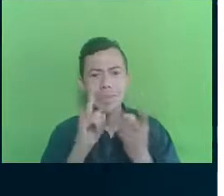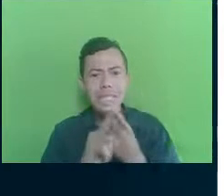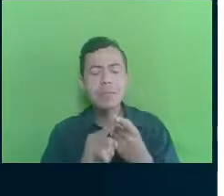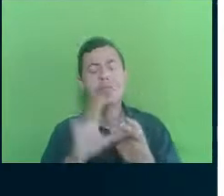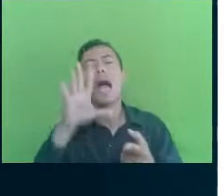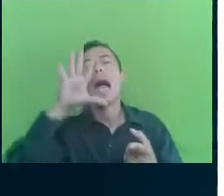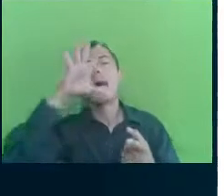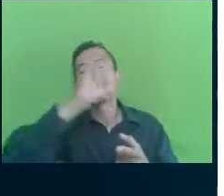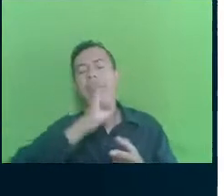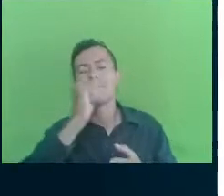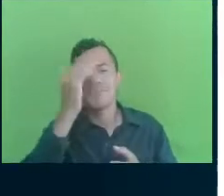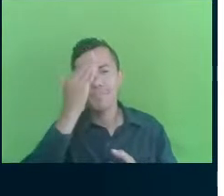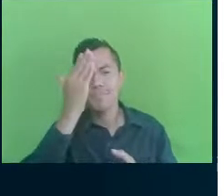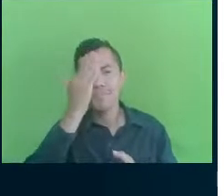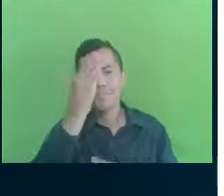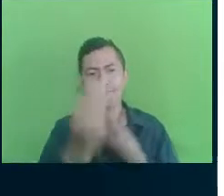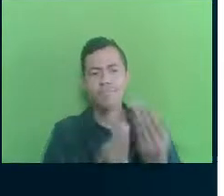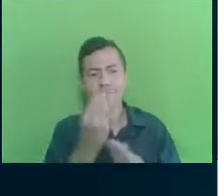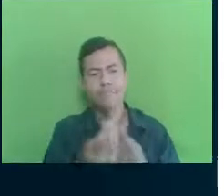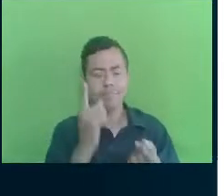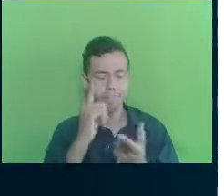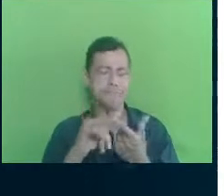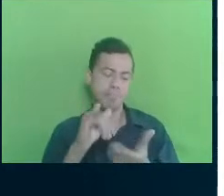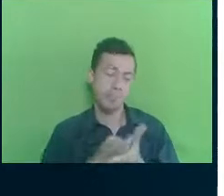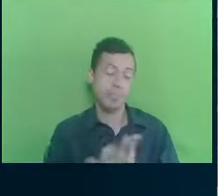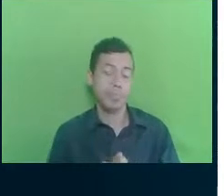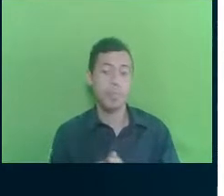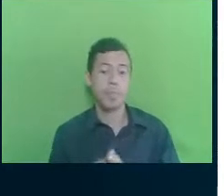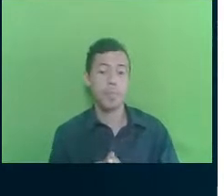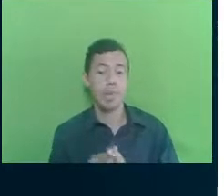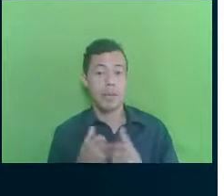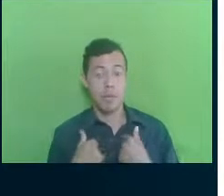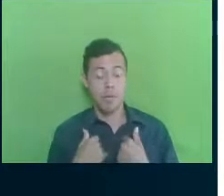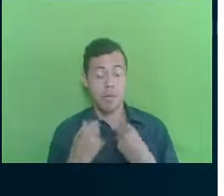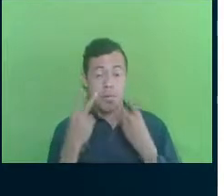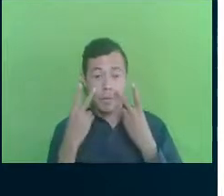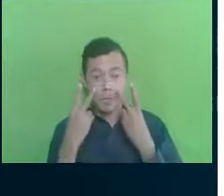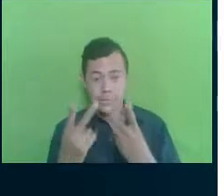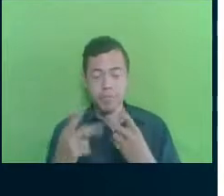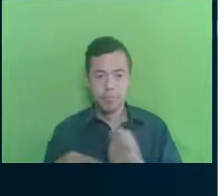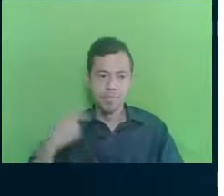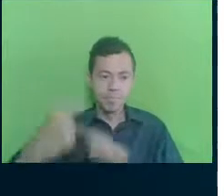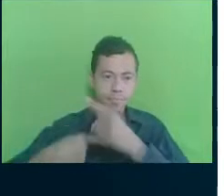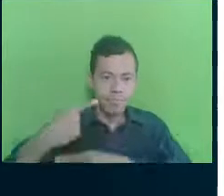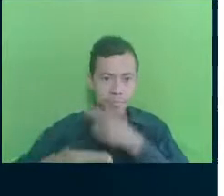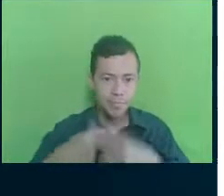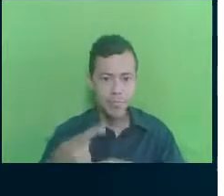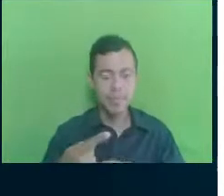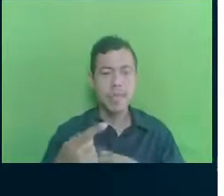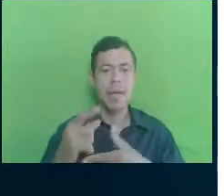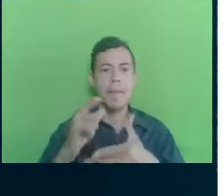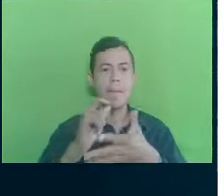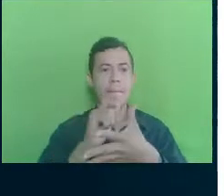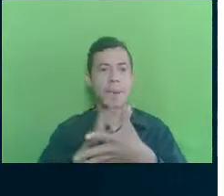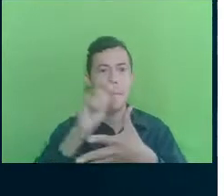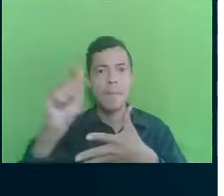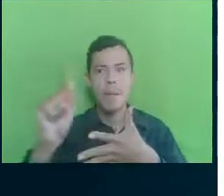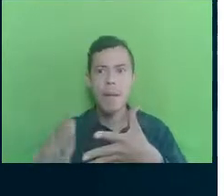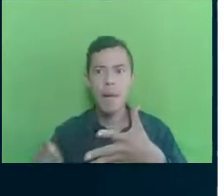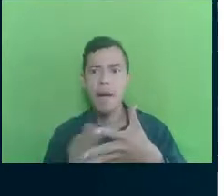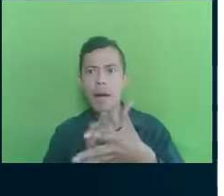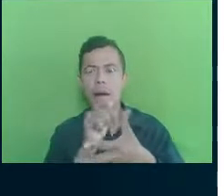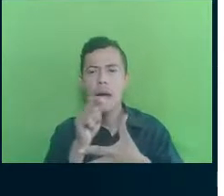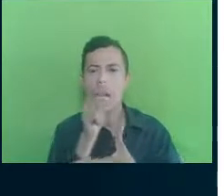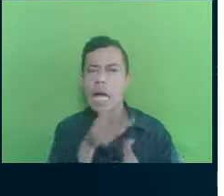a crear con la inteligencia artificial. Cuando nosotros vemos un desarrollo, una solución de punta a punta, muchos de